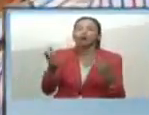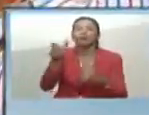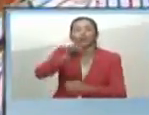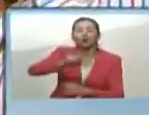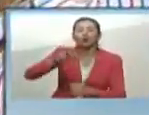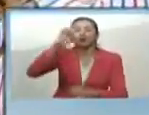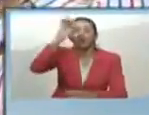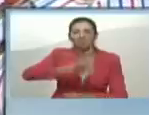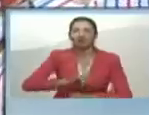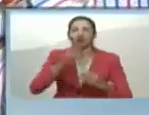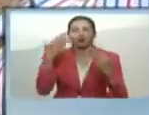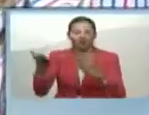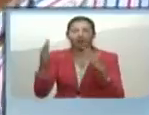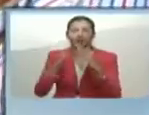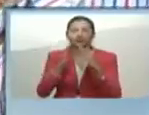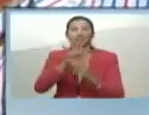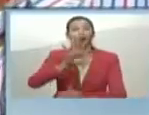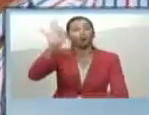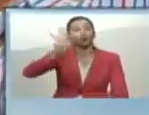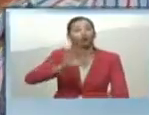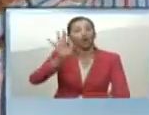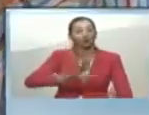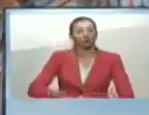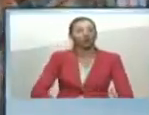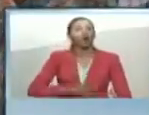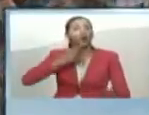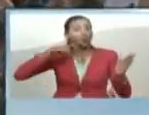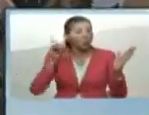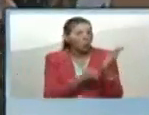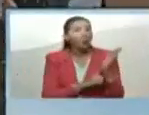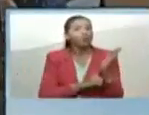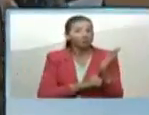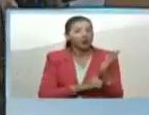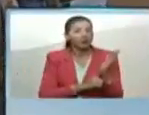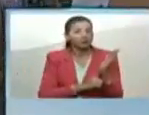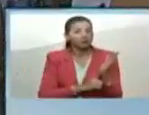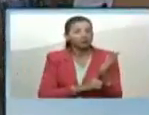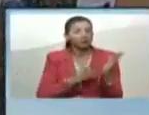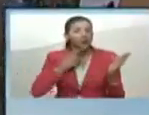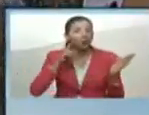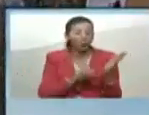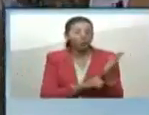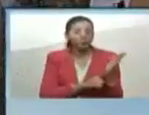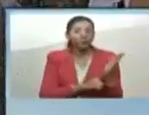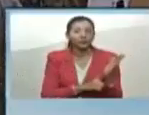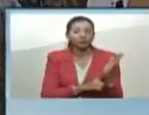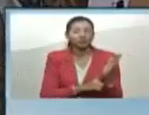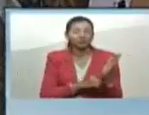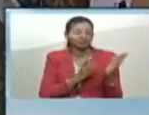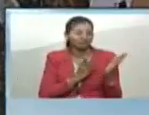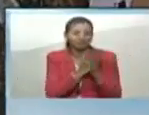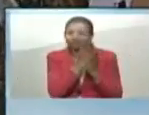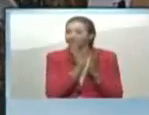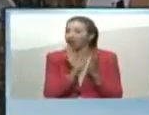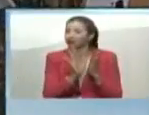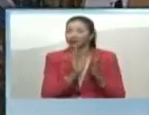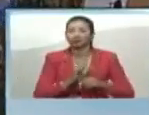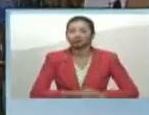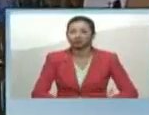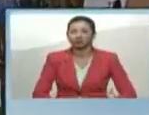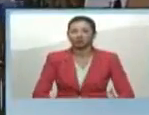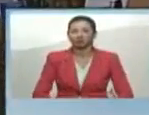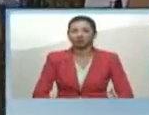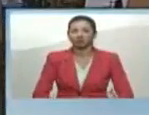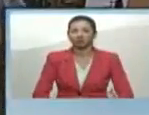discapacidad que se cumpla que se cumpla estrictamente esta orden